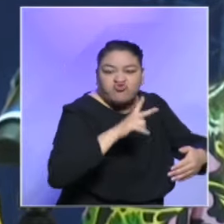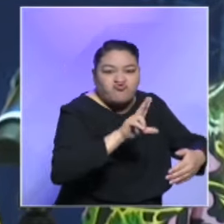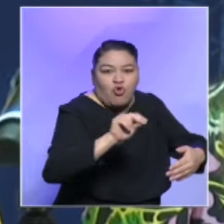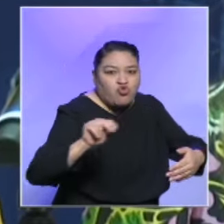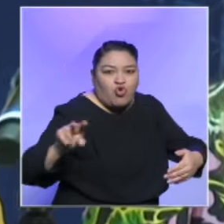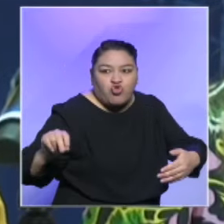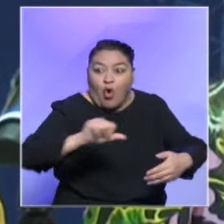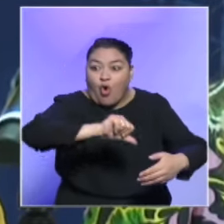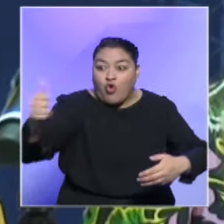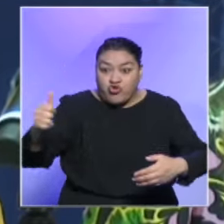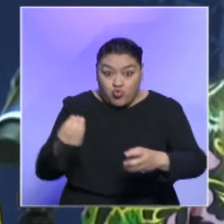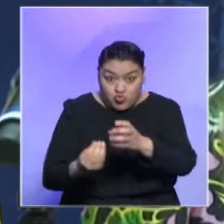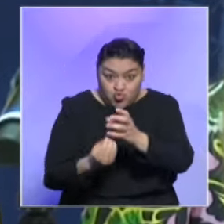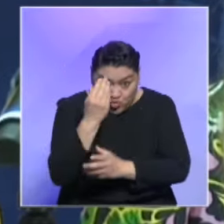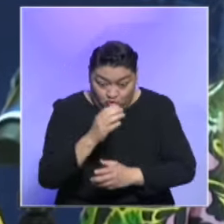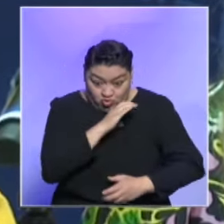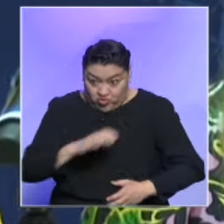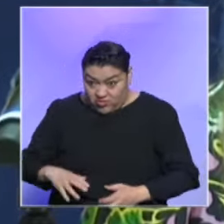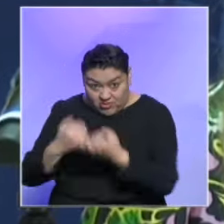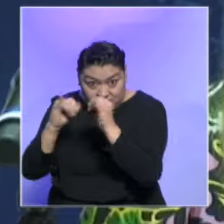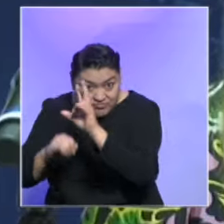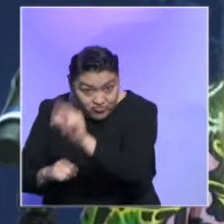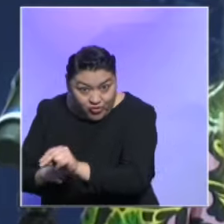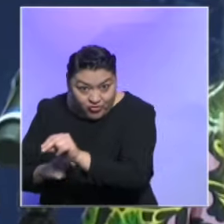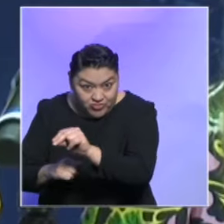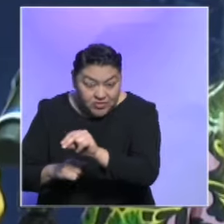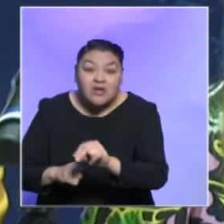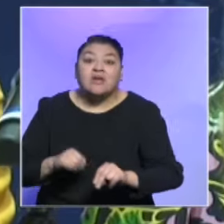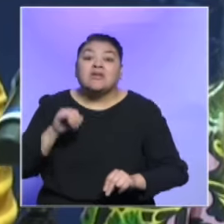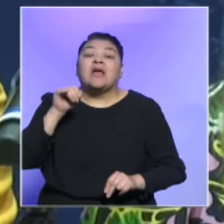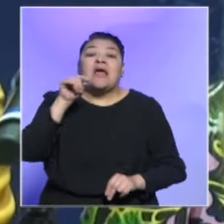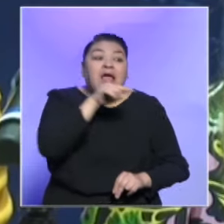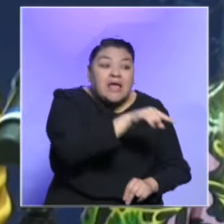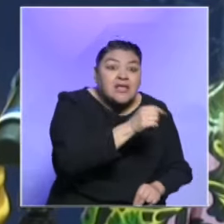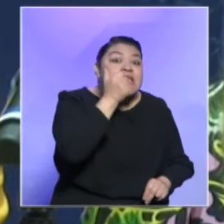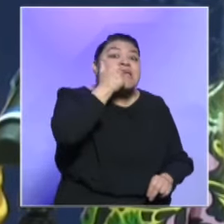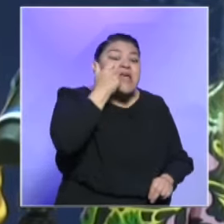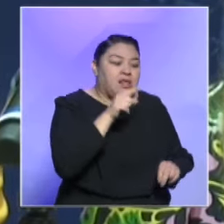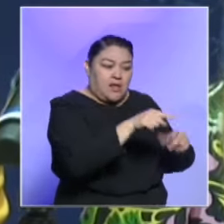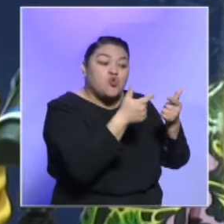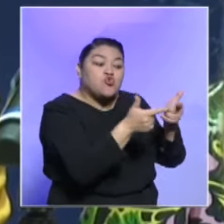Cierran las entradas para fundar candidaturas independientes y solo cuando ellos están,